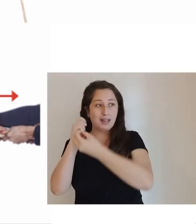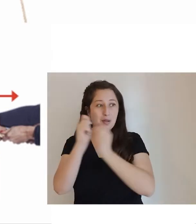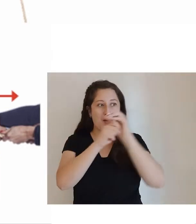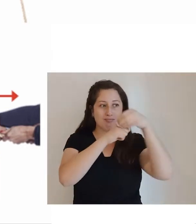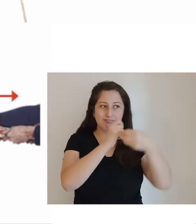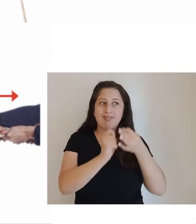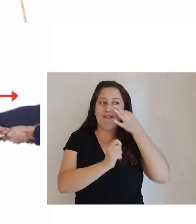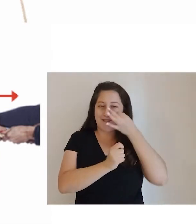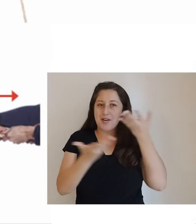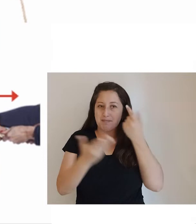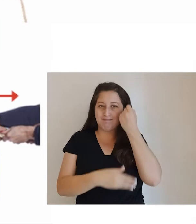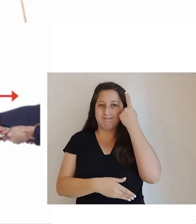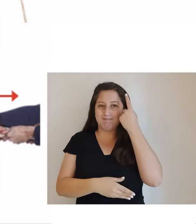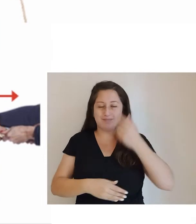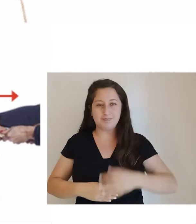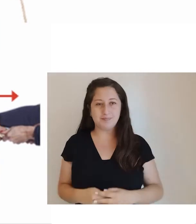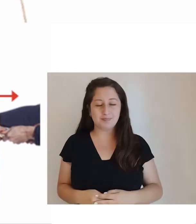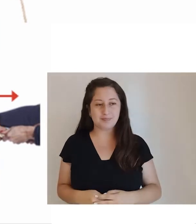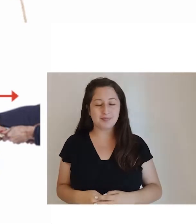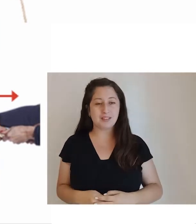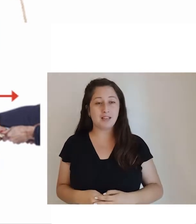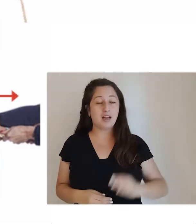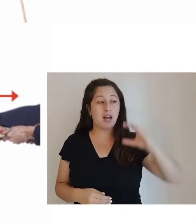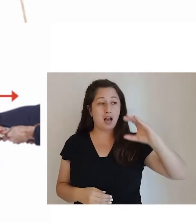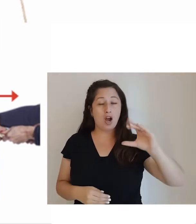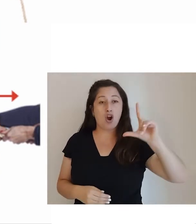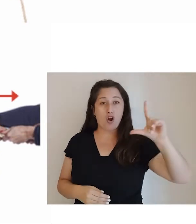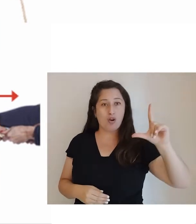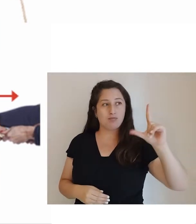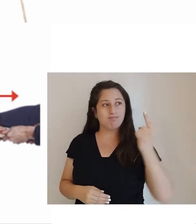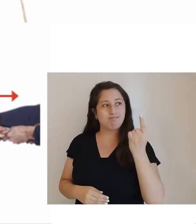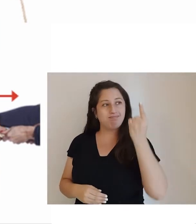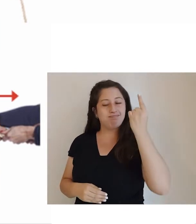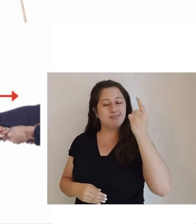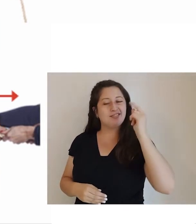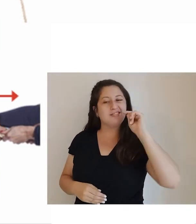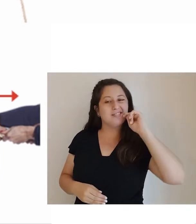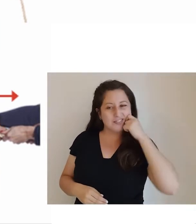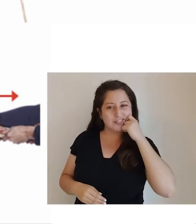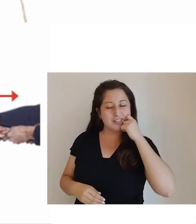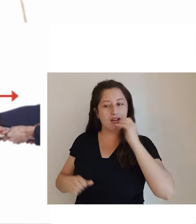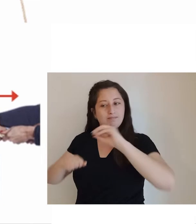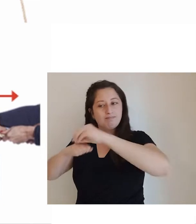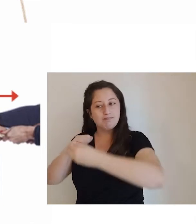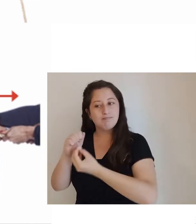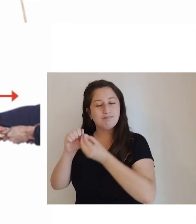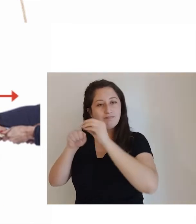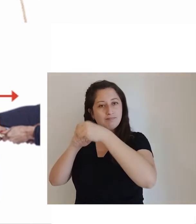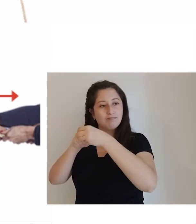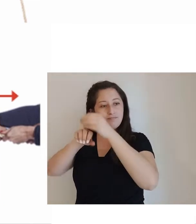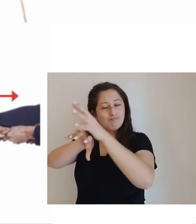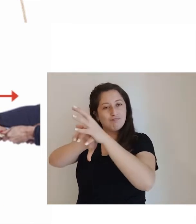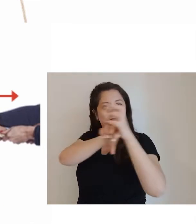para representarlo. La flecha hacia el cloro es mucho más grande que la dirigida